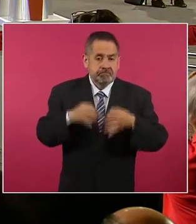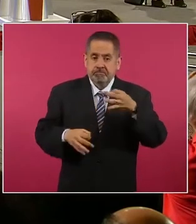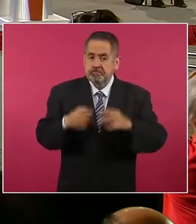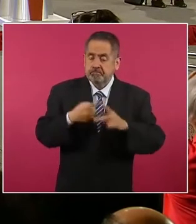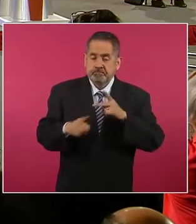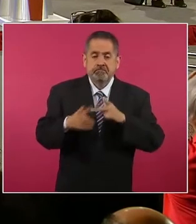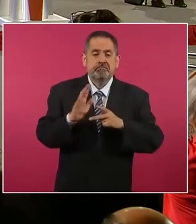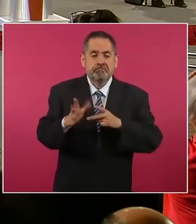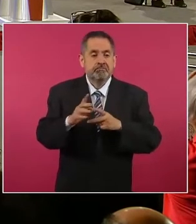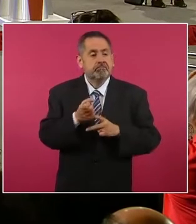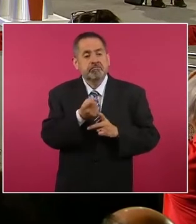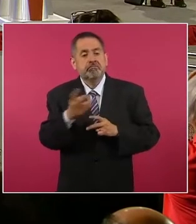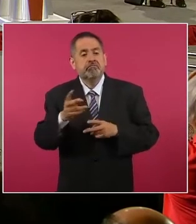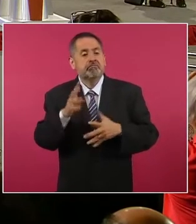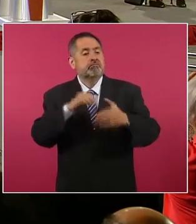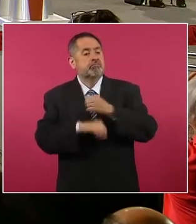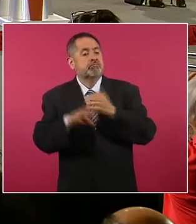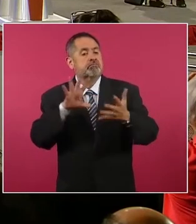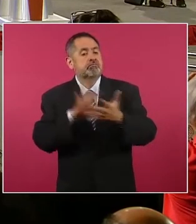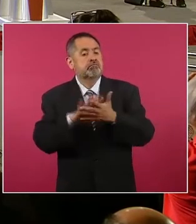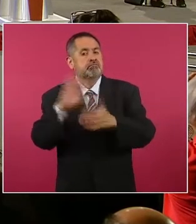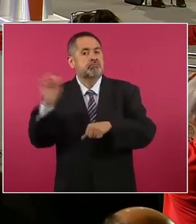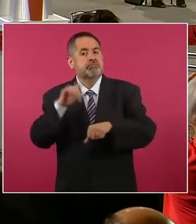en penales de carácter federal.